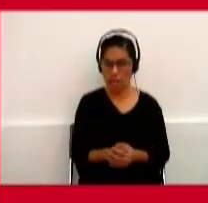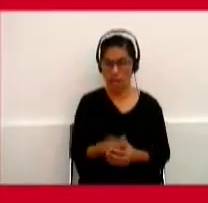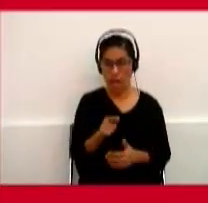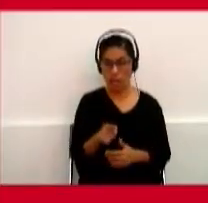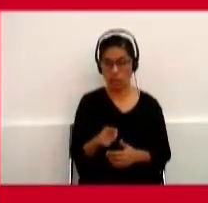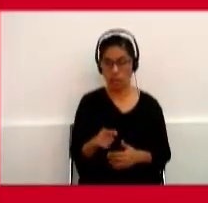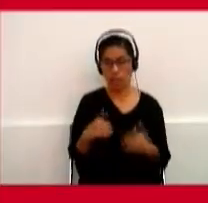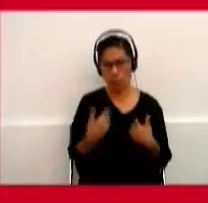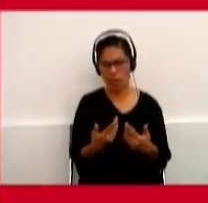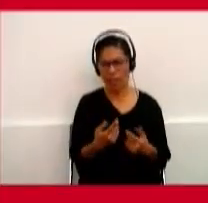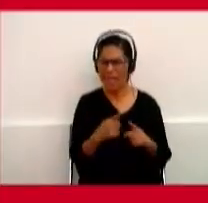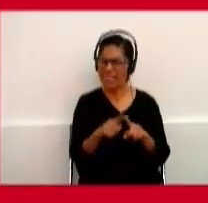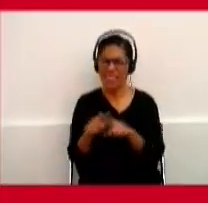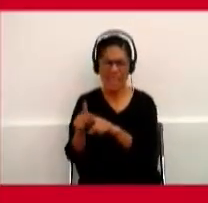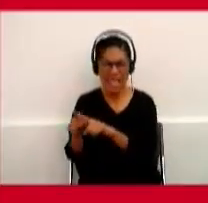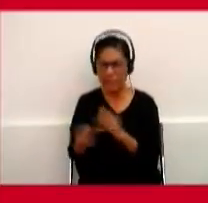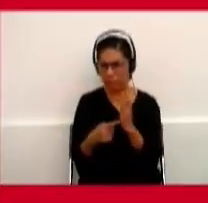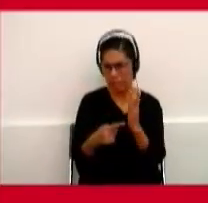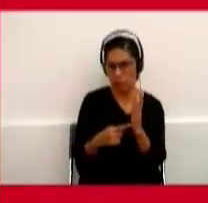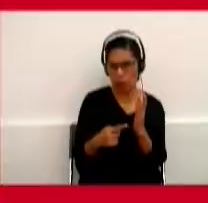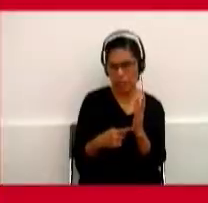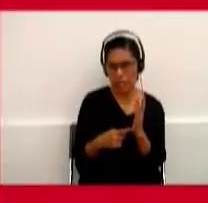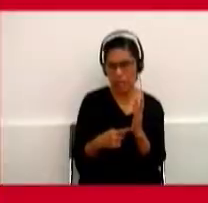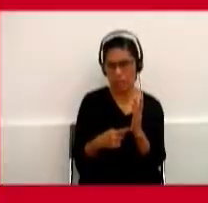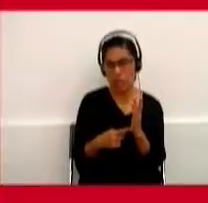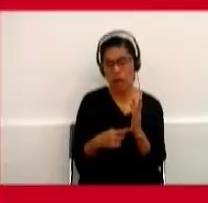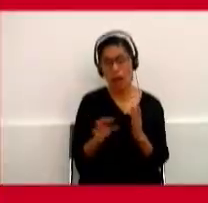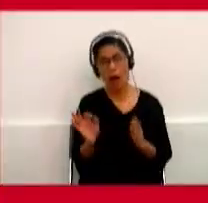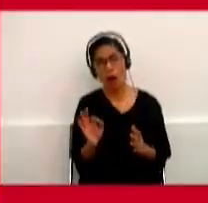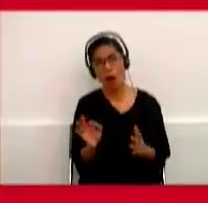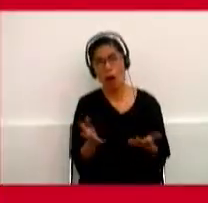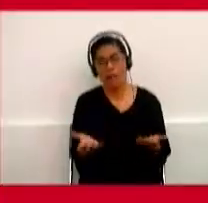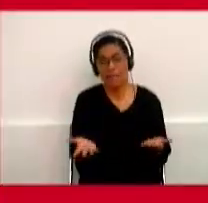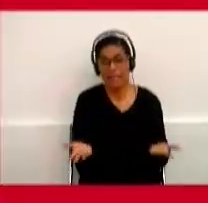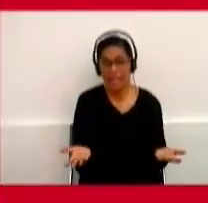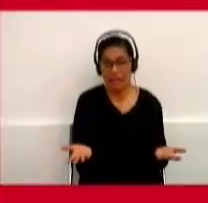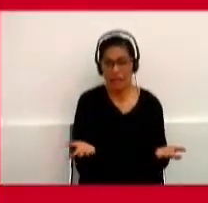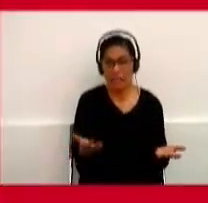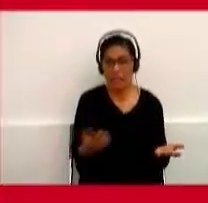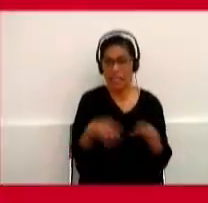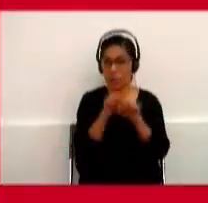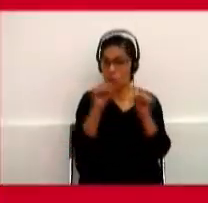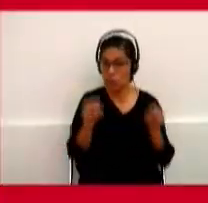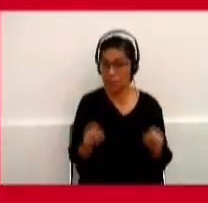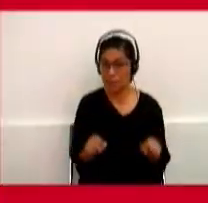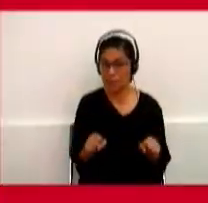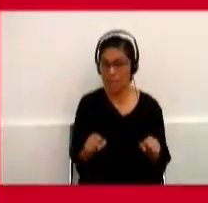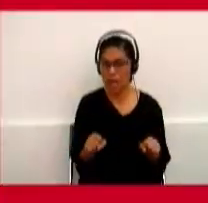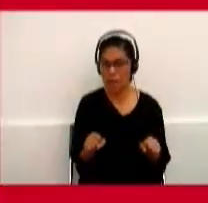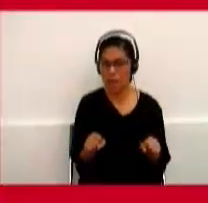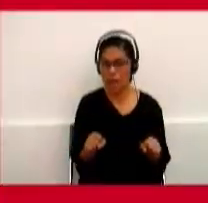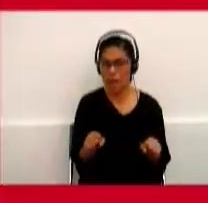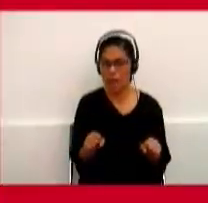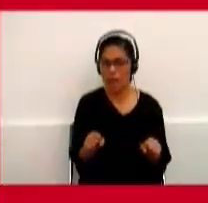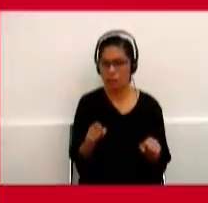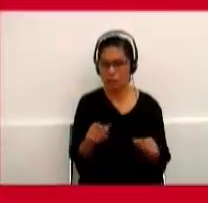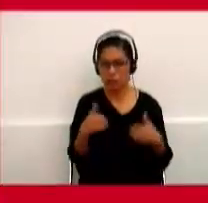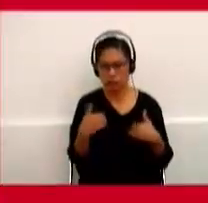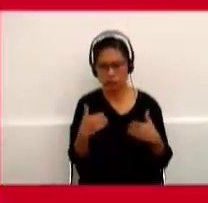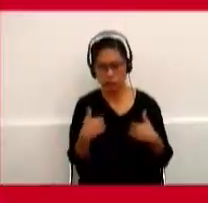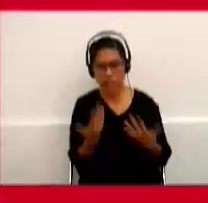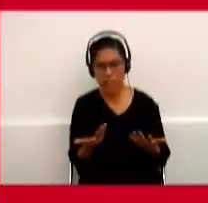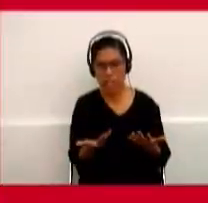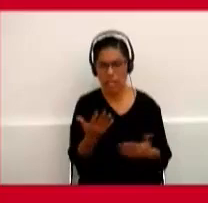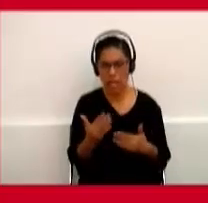gran variedad de activos, diferentes tecnologías que utilicen, o que nuestro sistema tiene el potencial de ser